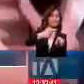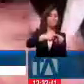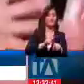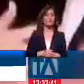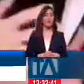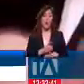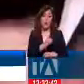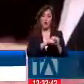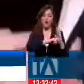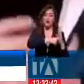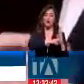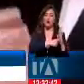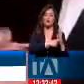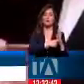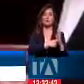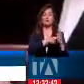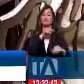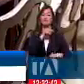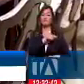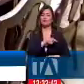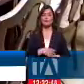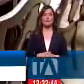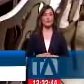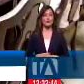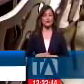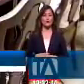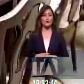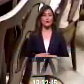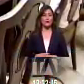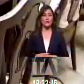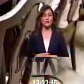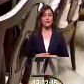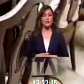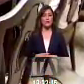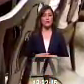ellas era la Contraloría General del Estado. En Quito, Andrea Samaniego, 24 horas.